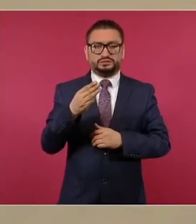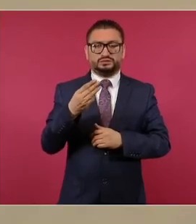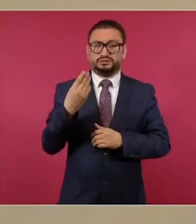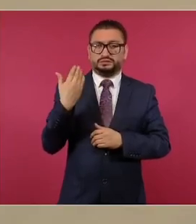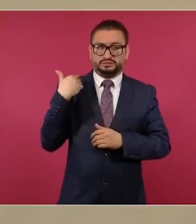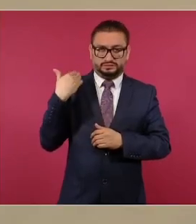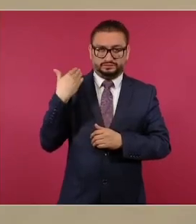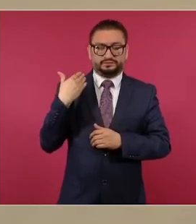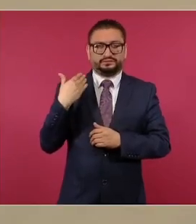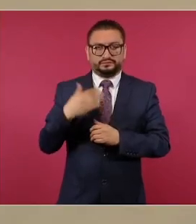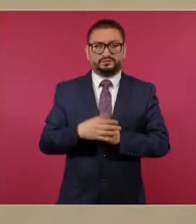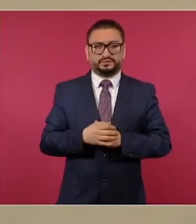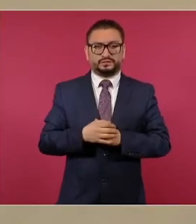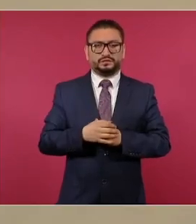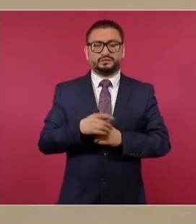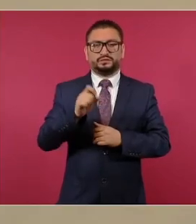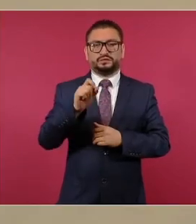pasado,